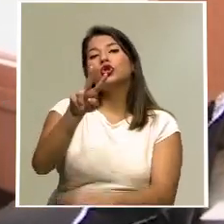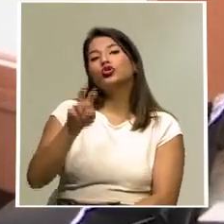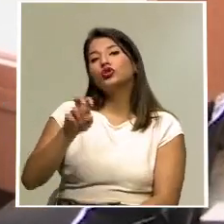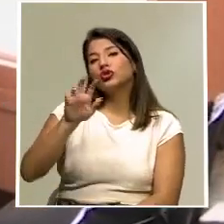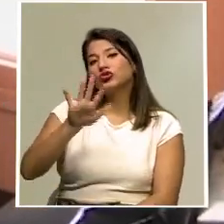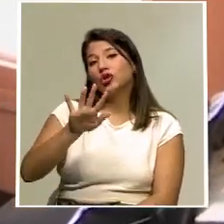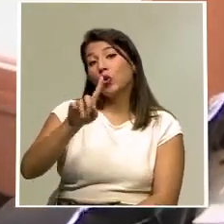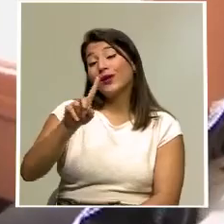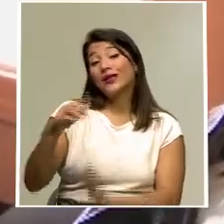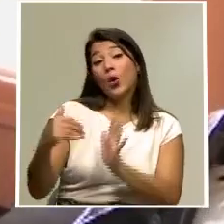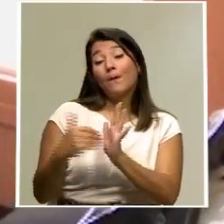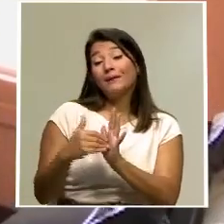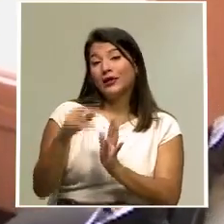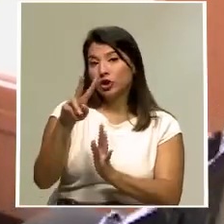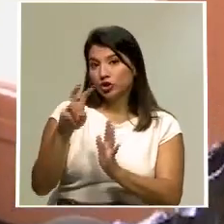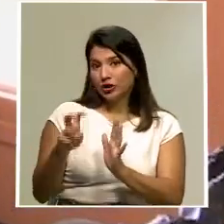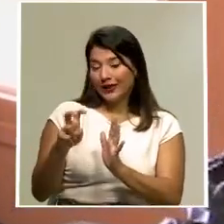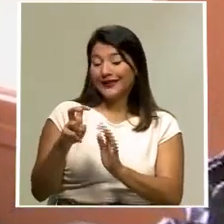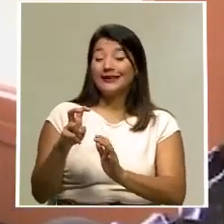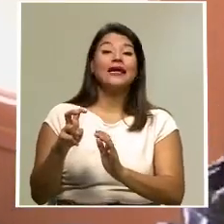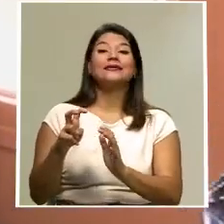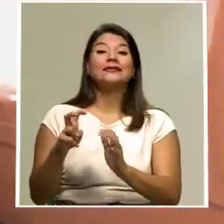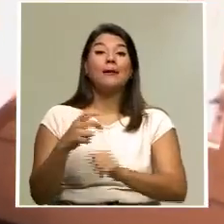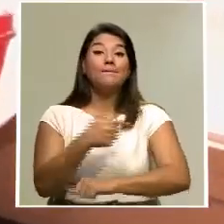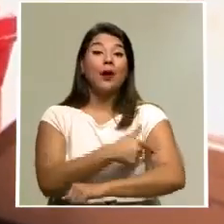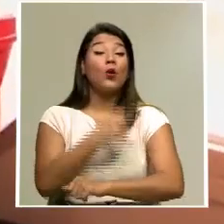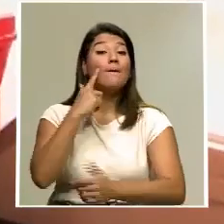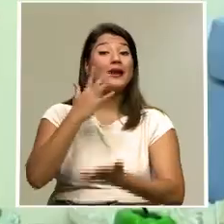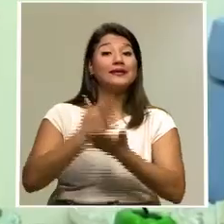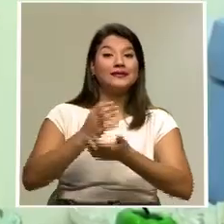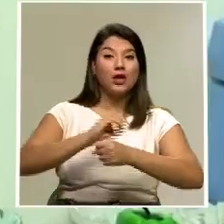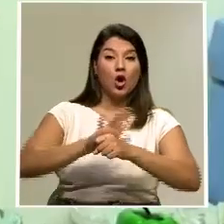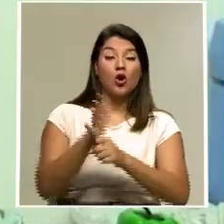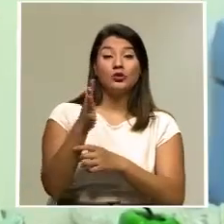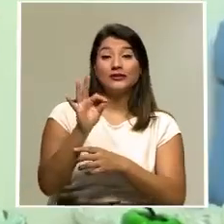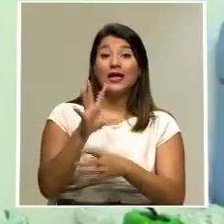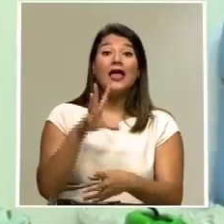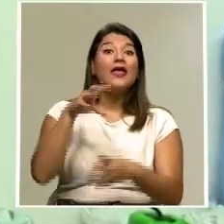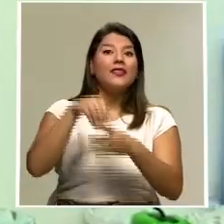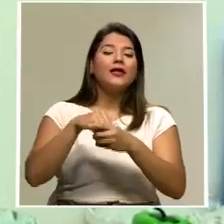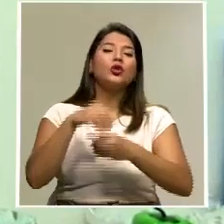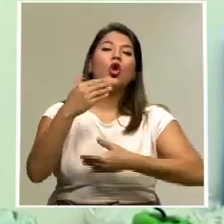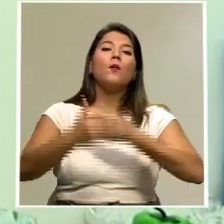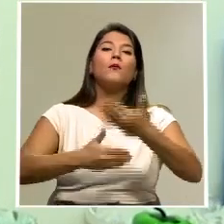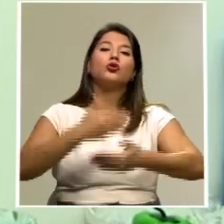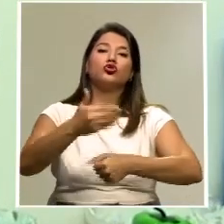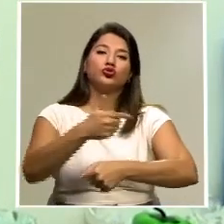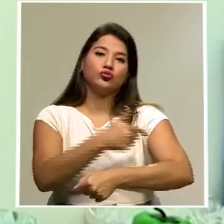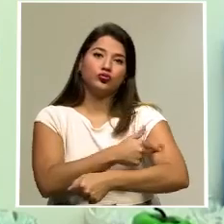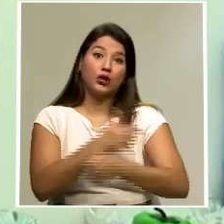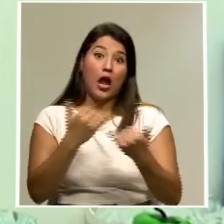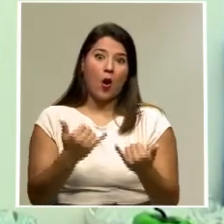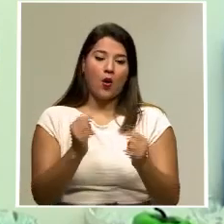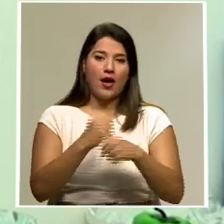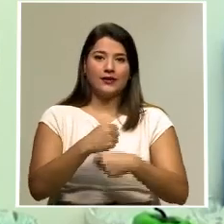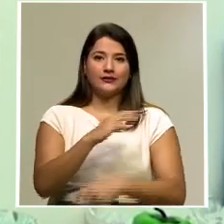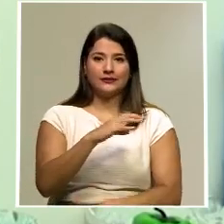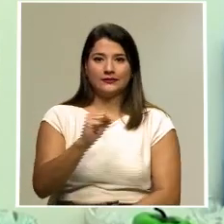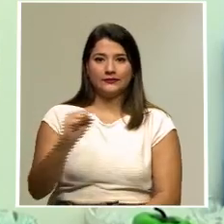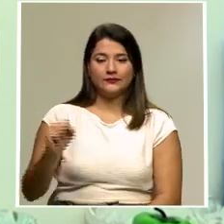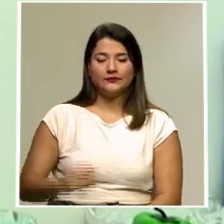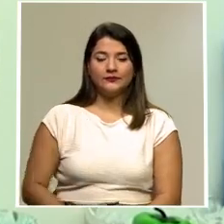1.251.900 dosis de la vacuna contra la COVID-19 como parte de la jornada que actualmente desarrolla la institución.